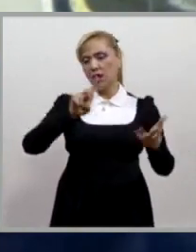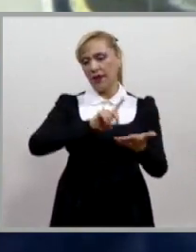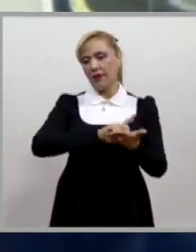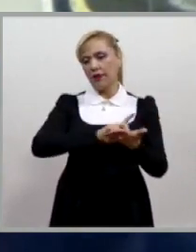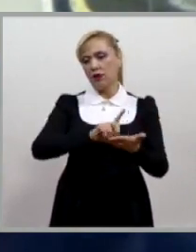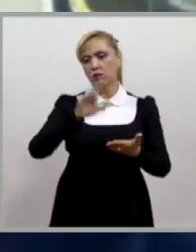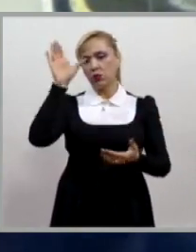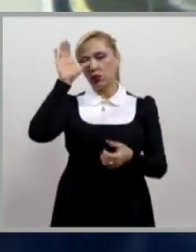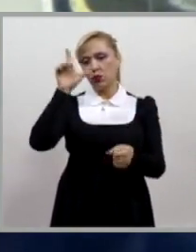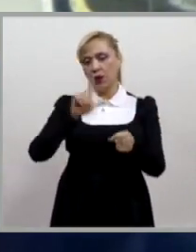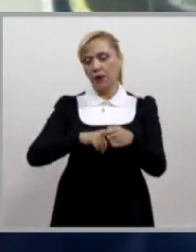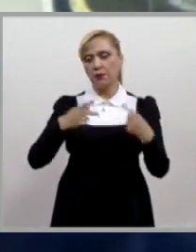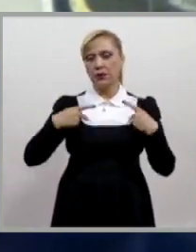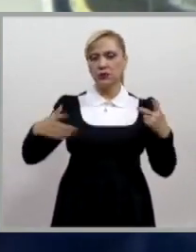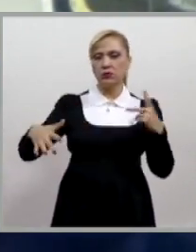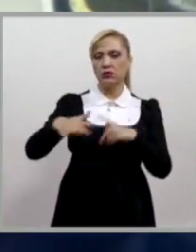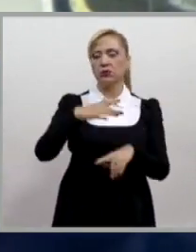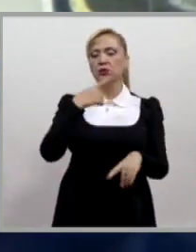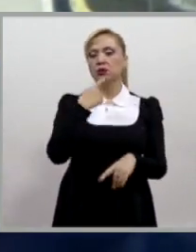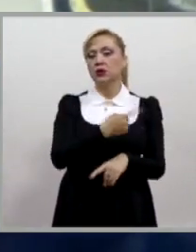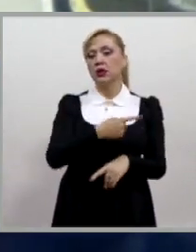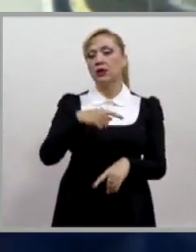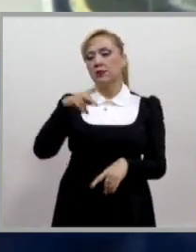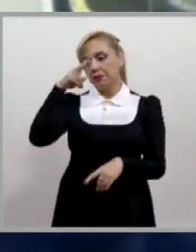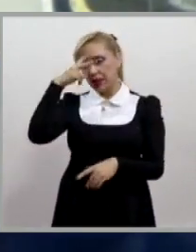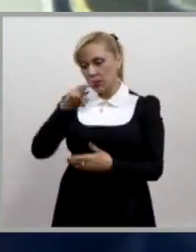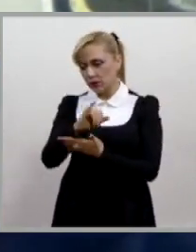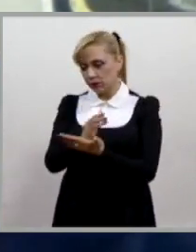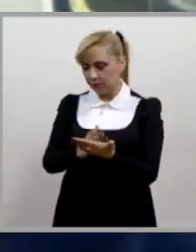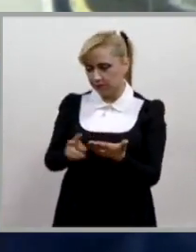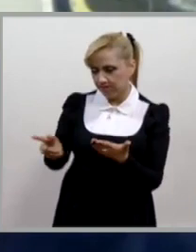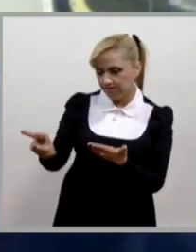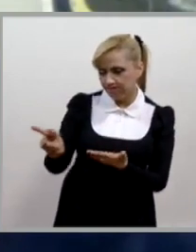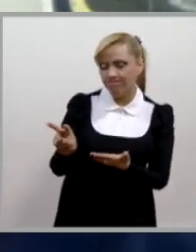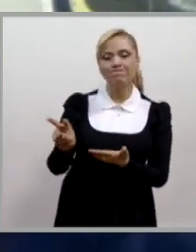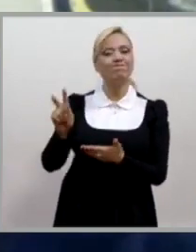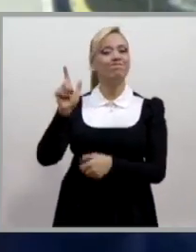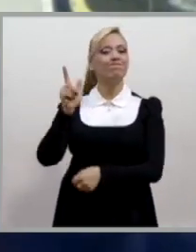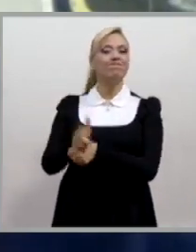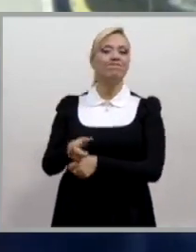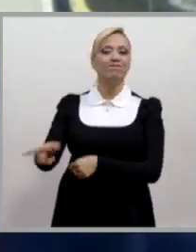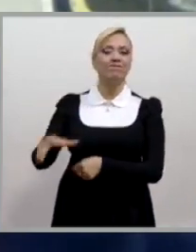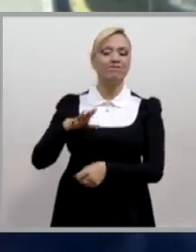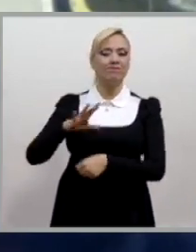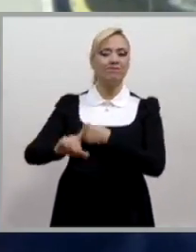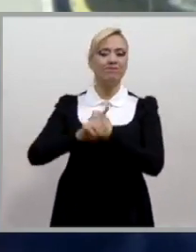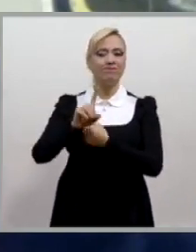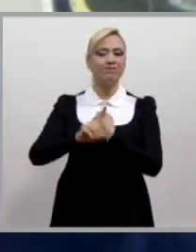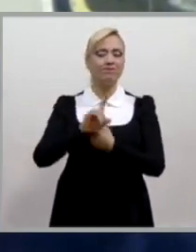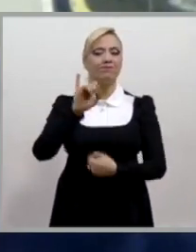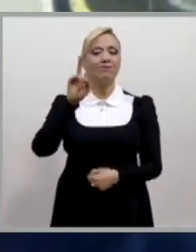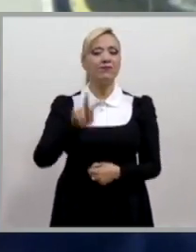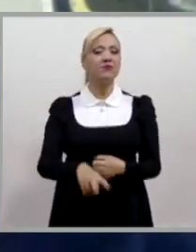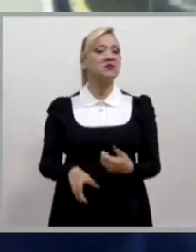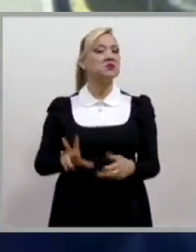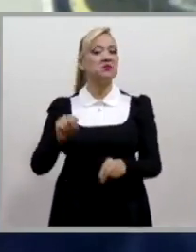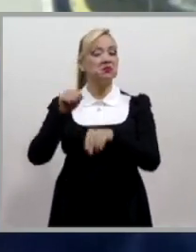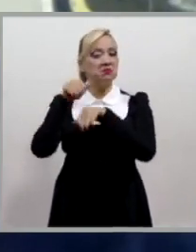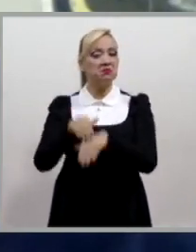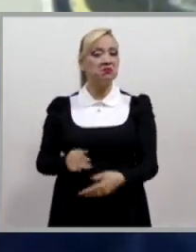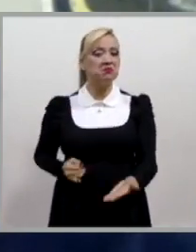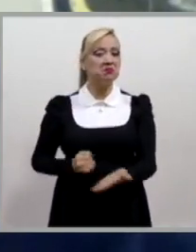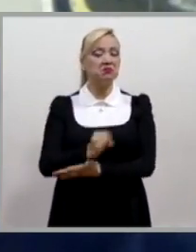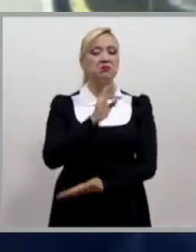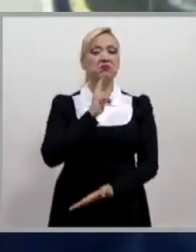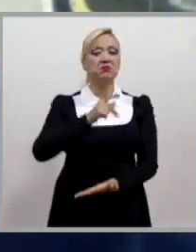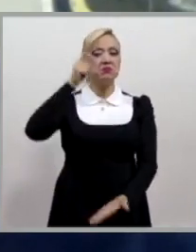sobre México, justo señaló que identificaba que había un problema para los procesos de ejecución de sentencias de